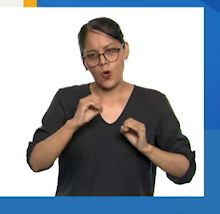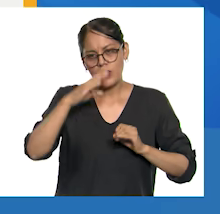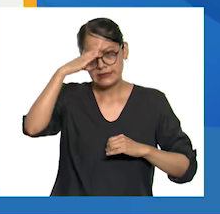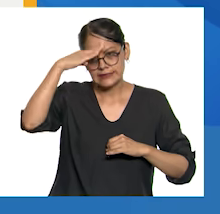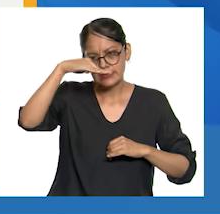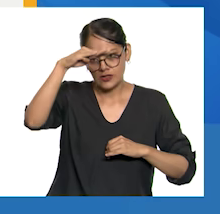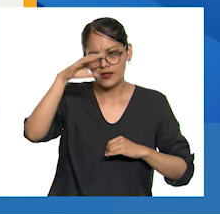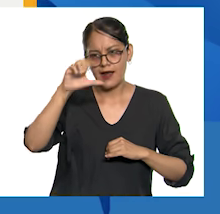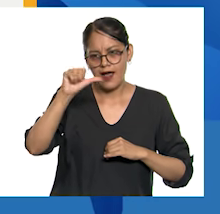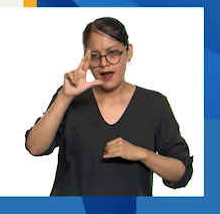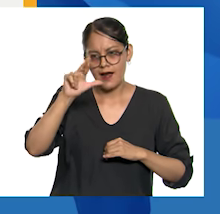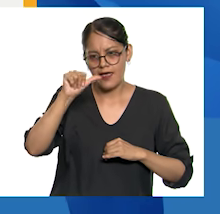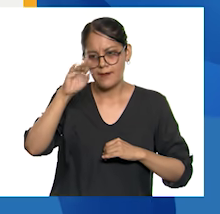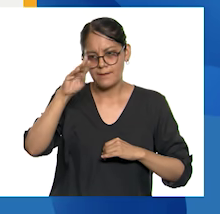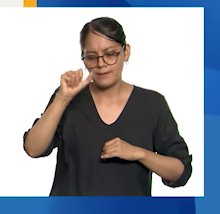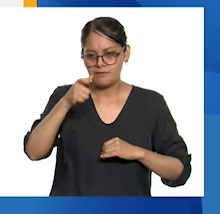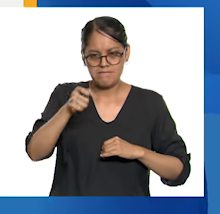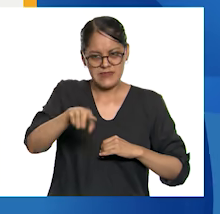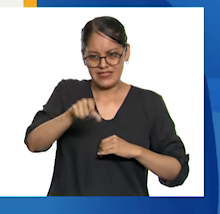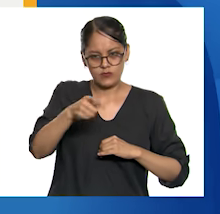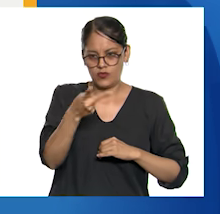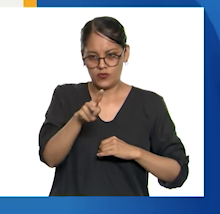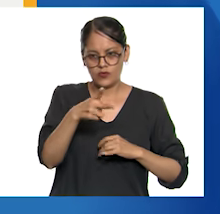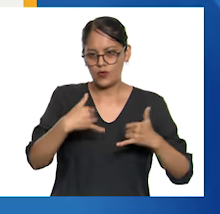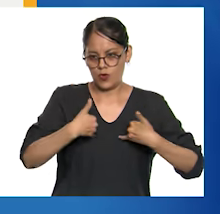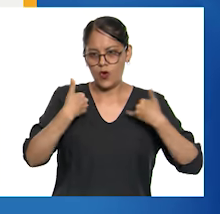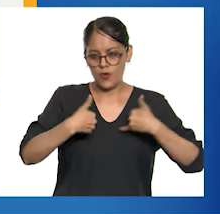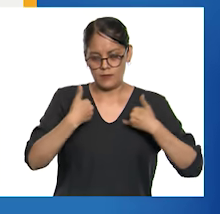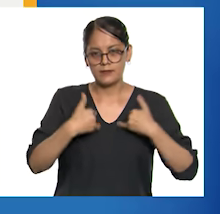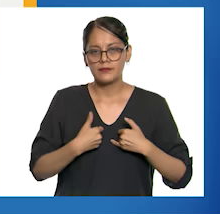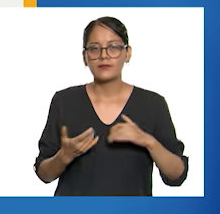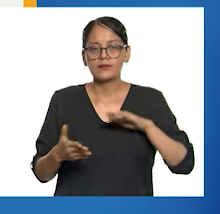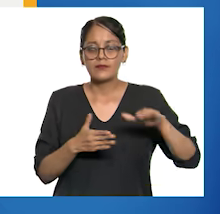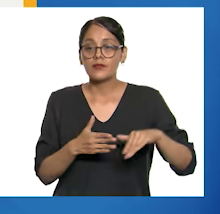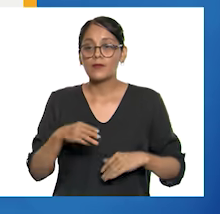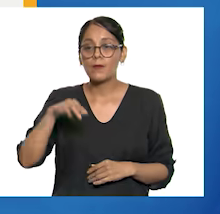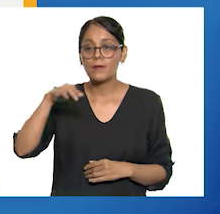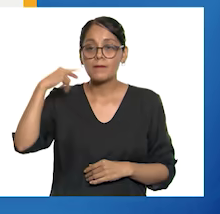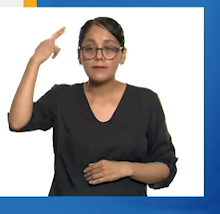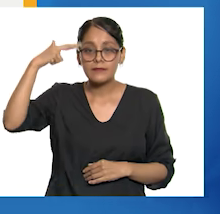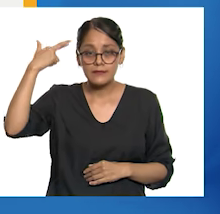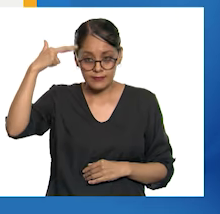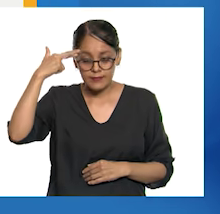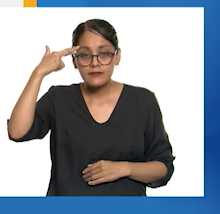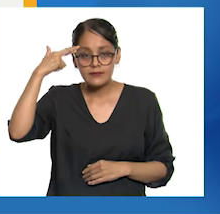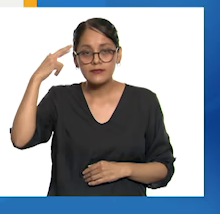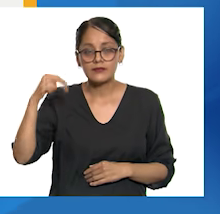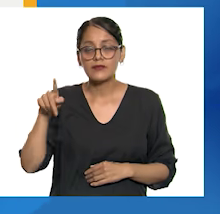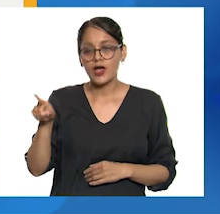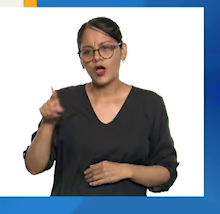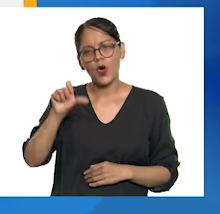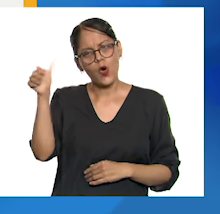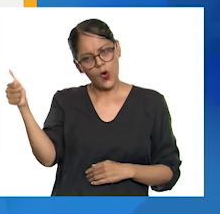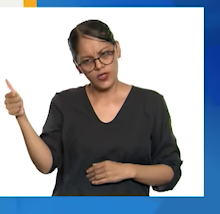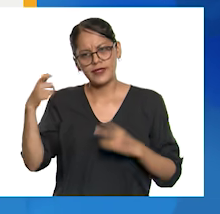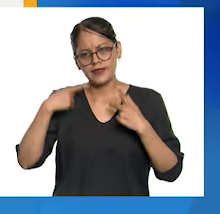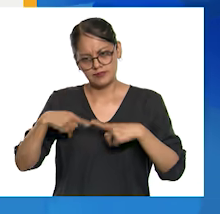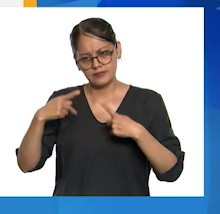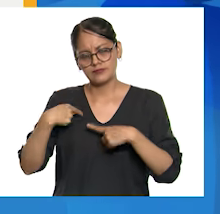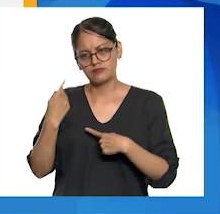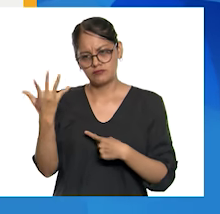de carabás como después le llama el gato. Exactamente. El monarca, entre otros personajes secundarios.